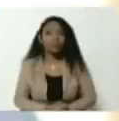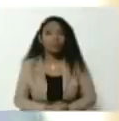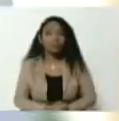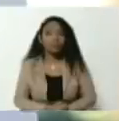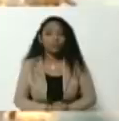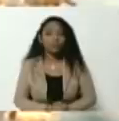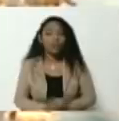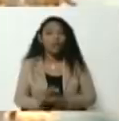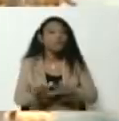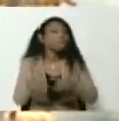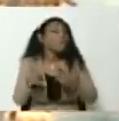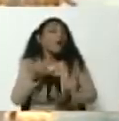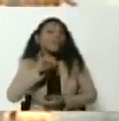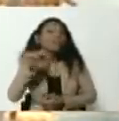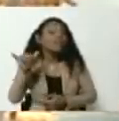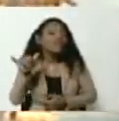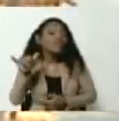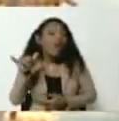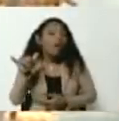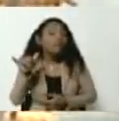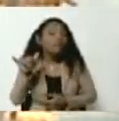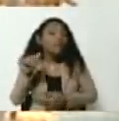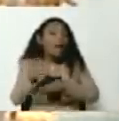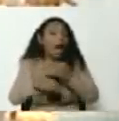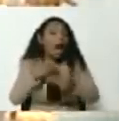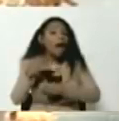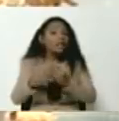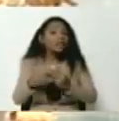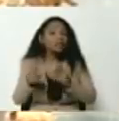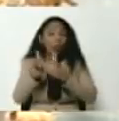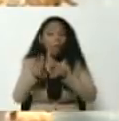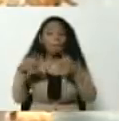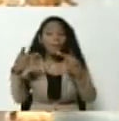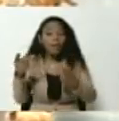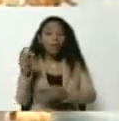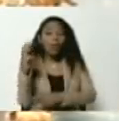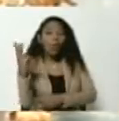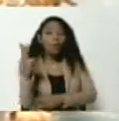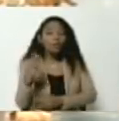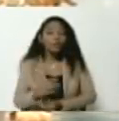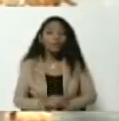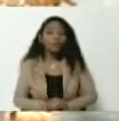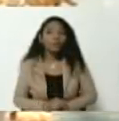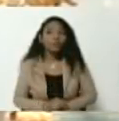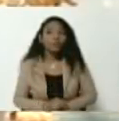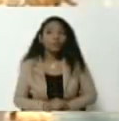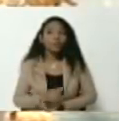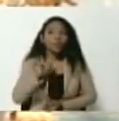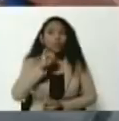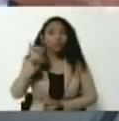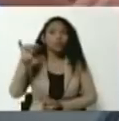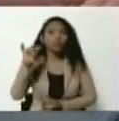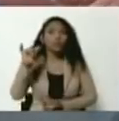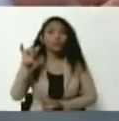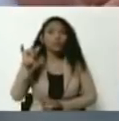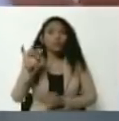¿Y cuál fue la denuncia que hizo el Washington Post? Denunció a